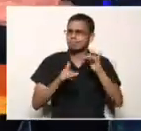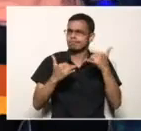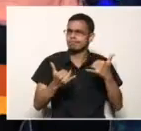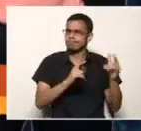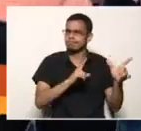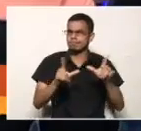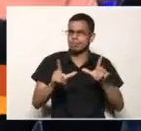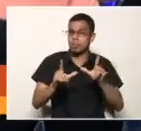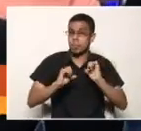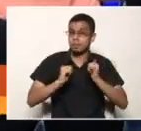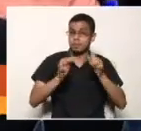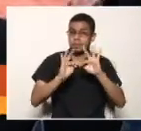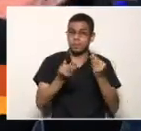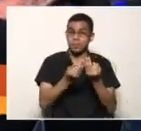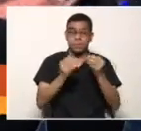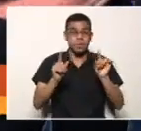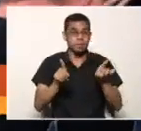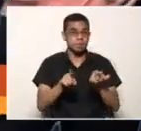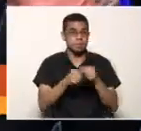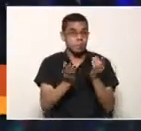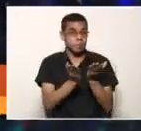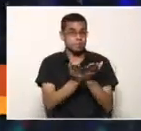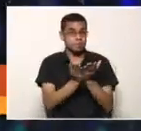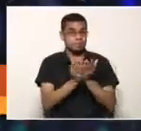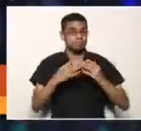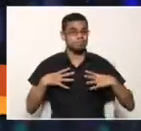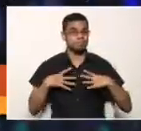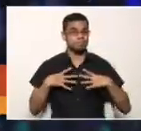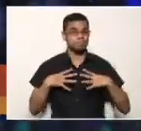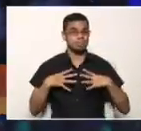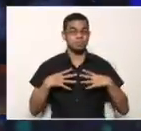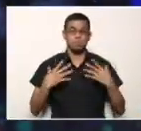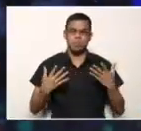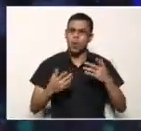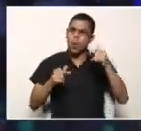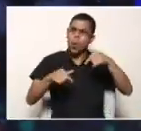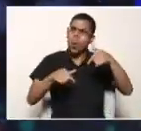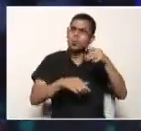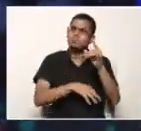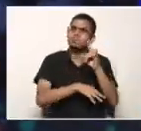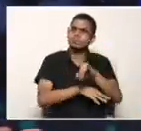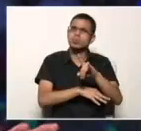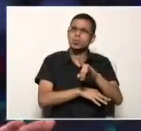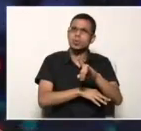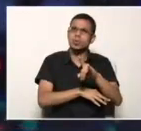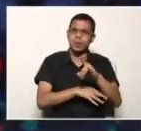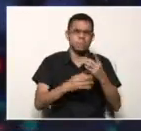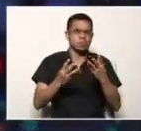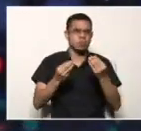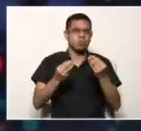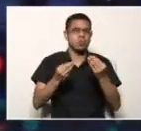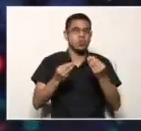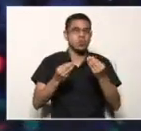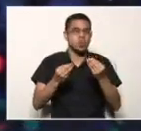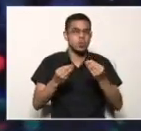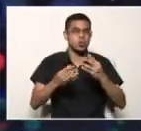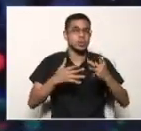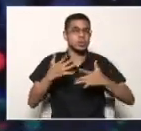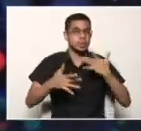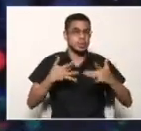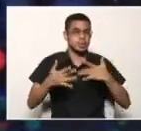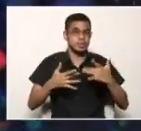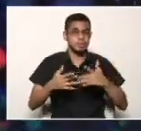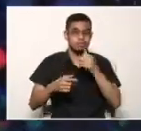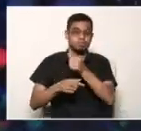ya comienza Cada Familia Una Escuela en vacaciones. Para el día de hoy, lunes, les traemos muchísimas sorpresas en cada una de